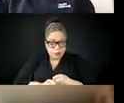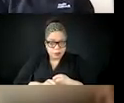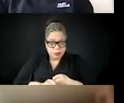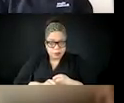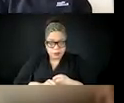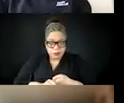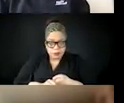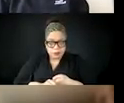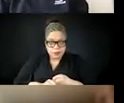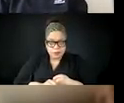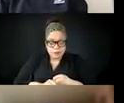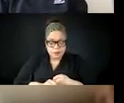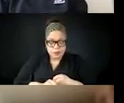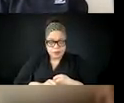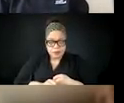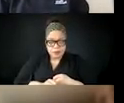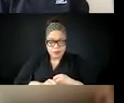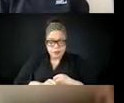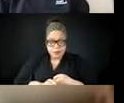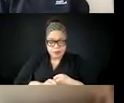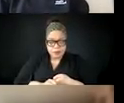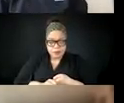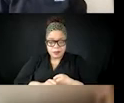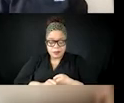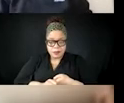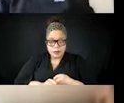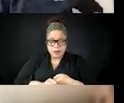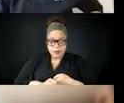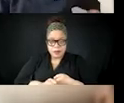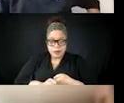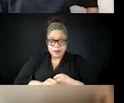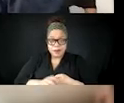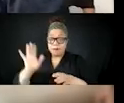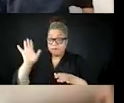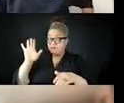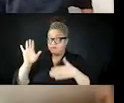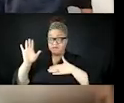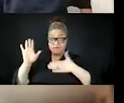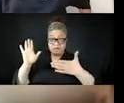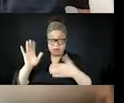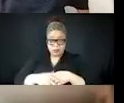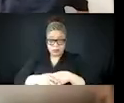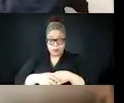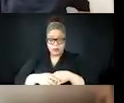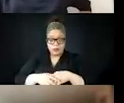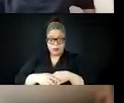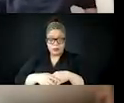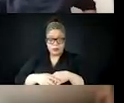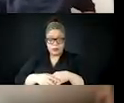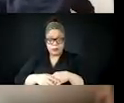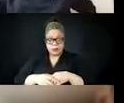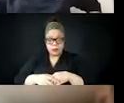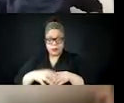aquí es la desinformación asumo que es cuando alguien